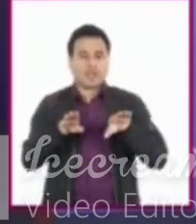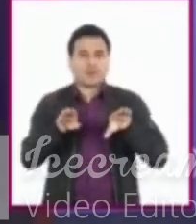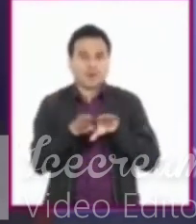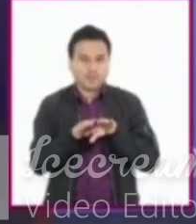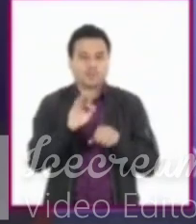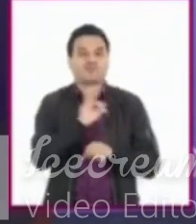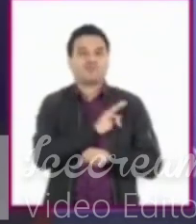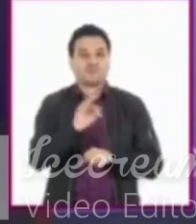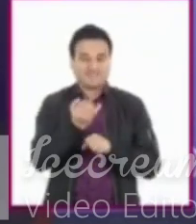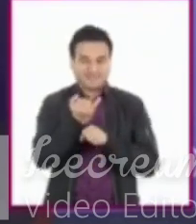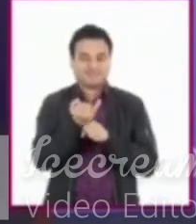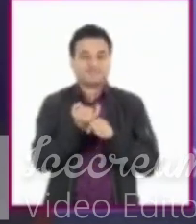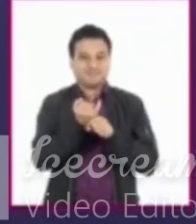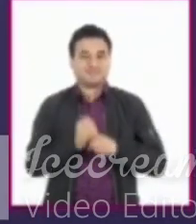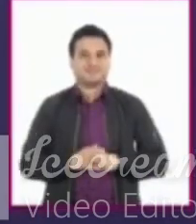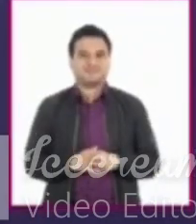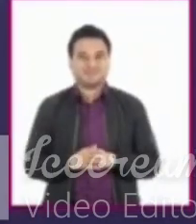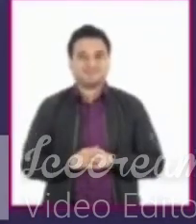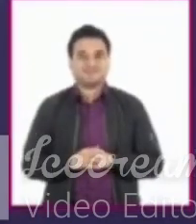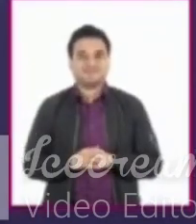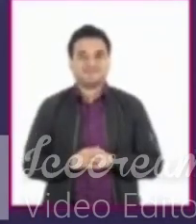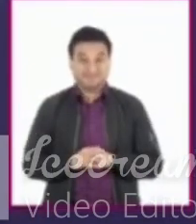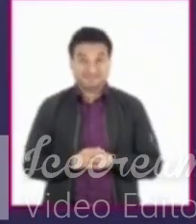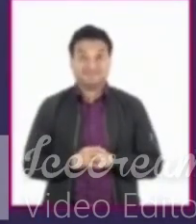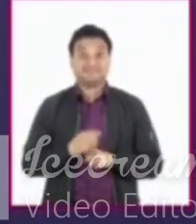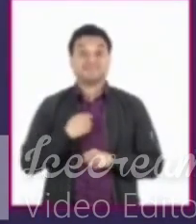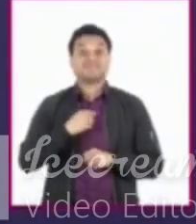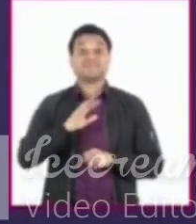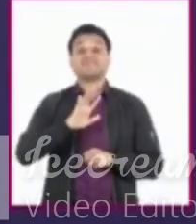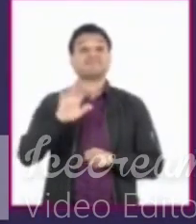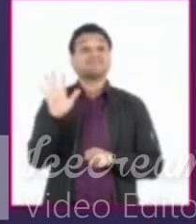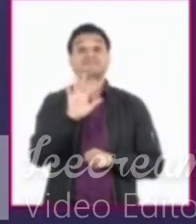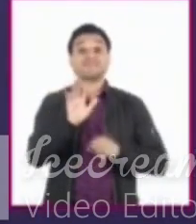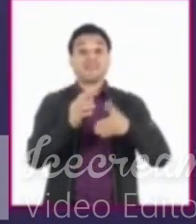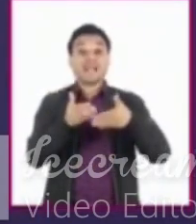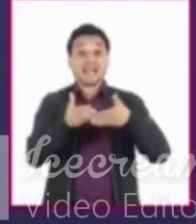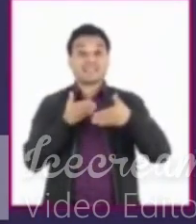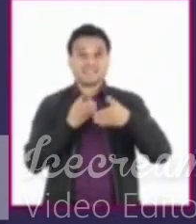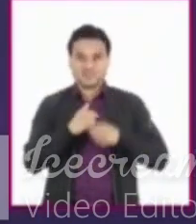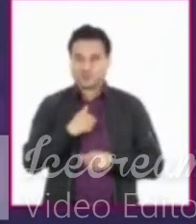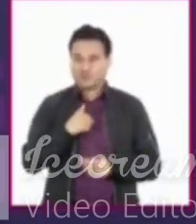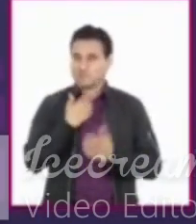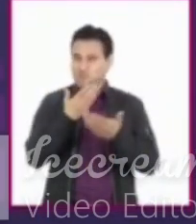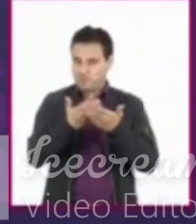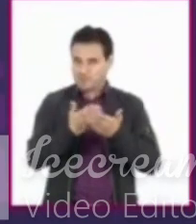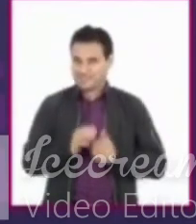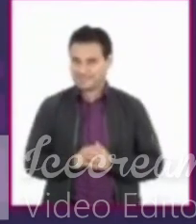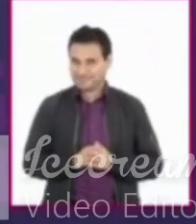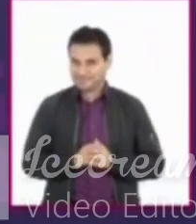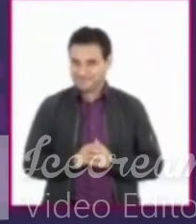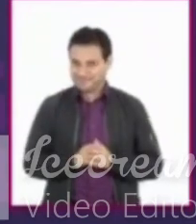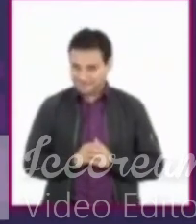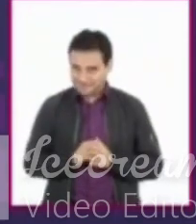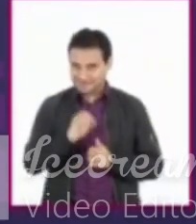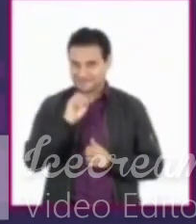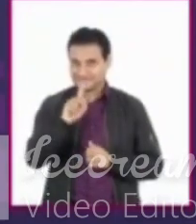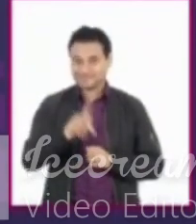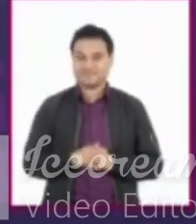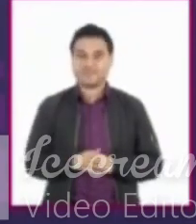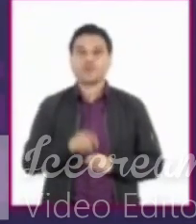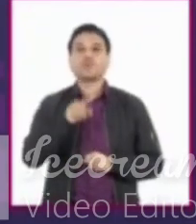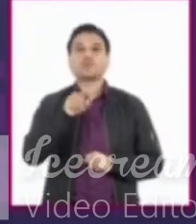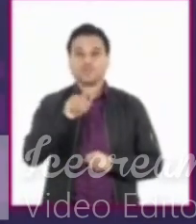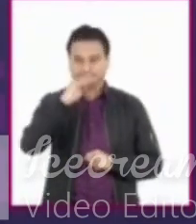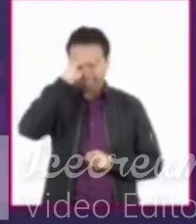diversas fuentes de información. Antes de despedirme de ustedes, quiero proponerles un reto, ¿va? Los invito a que